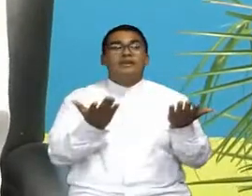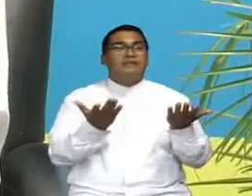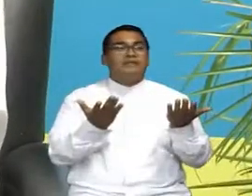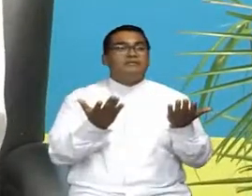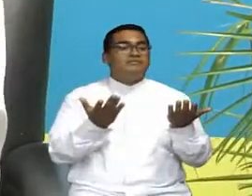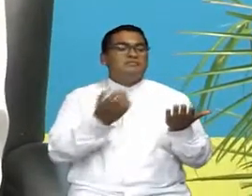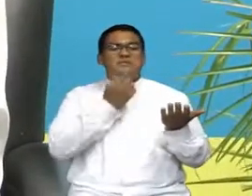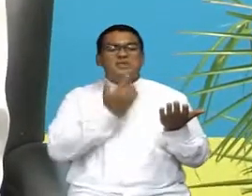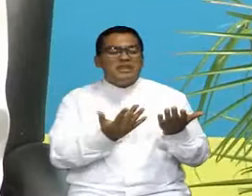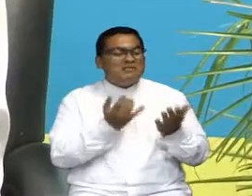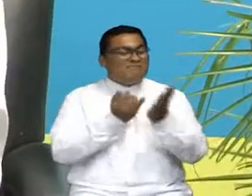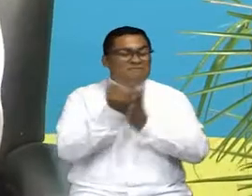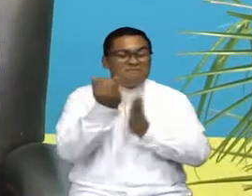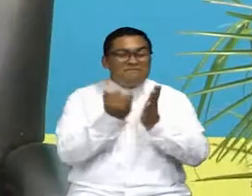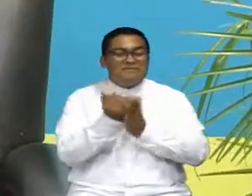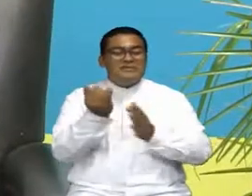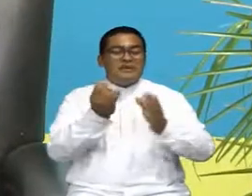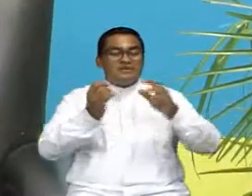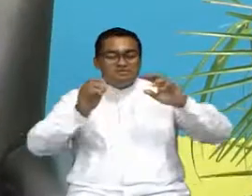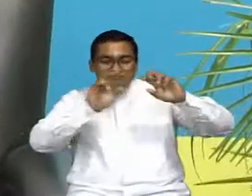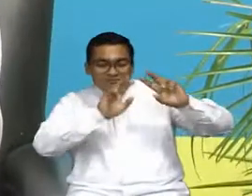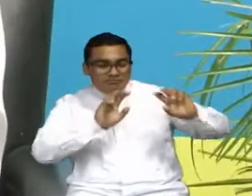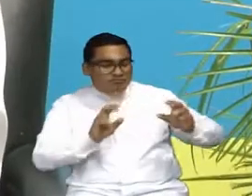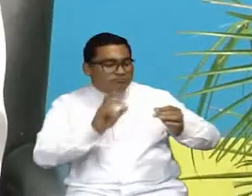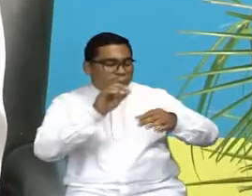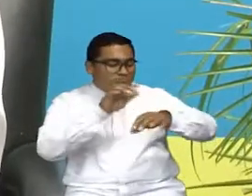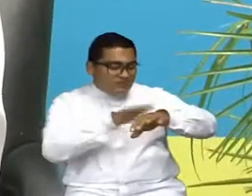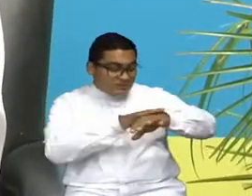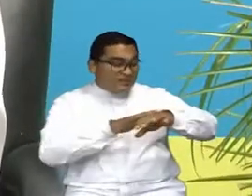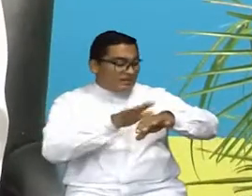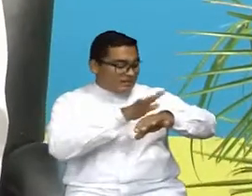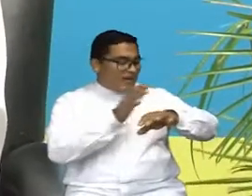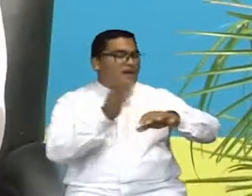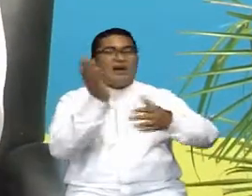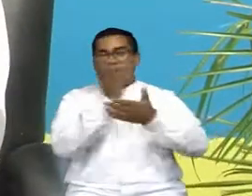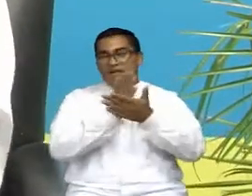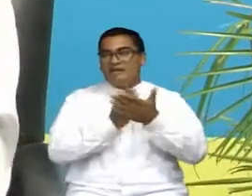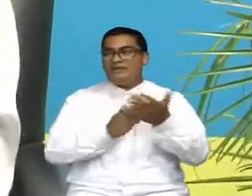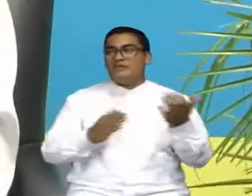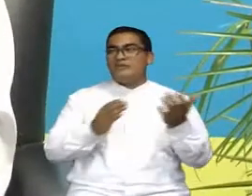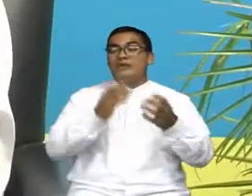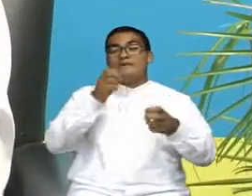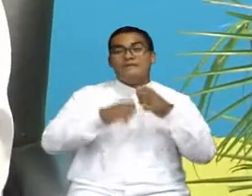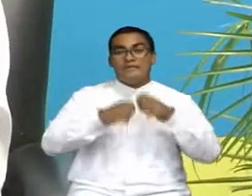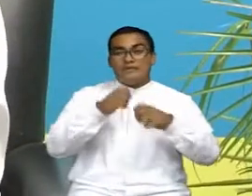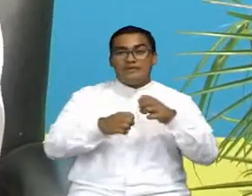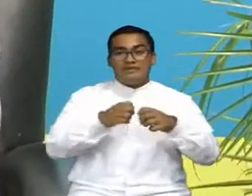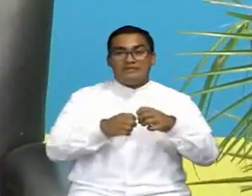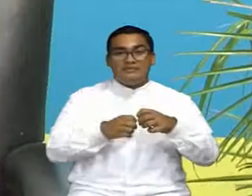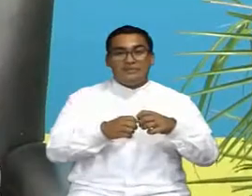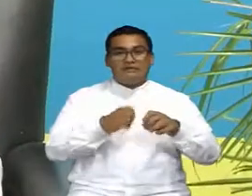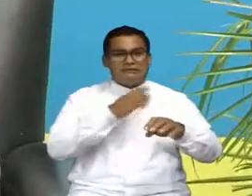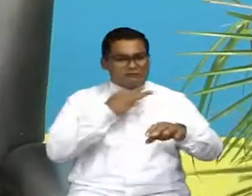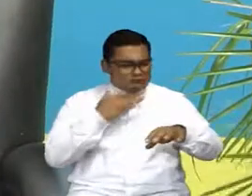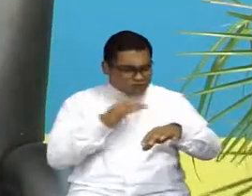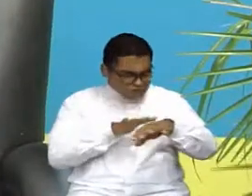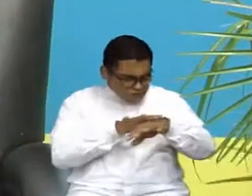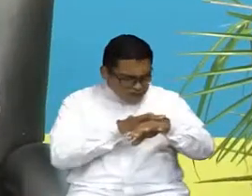lo ocasionó. Porque tenemos causas que pueden ser infecciosas, causas que pueden